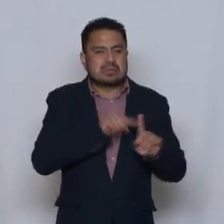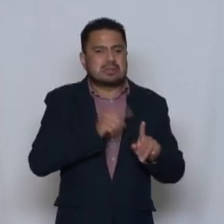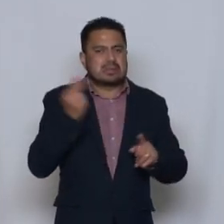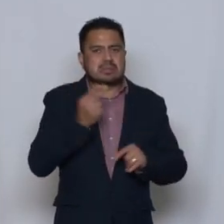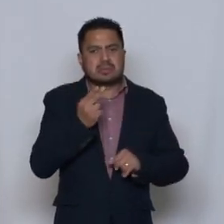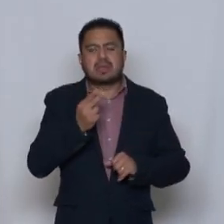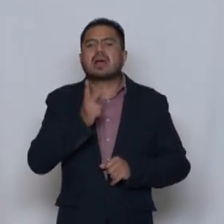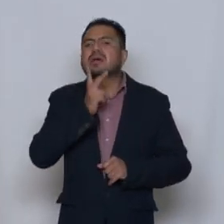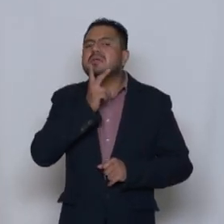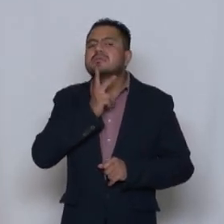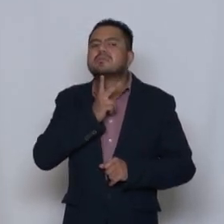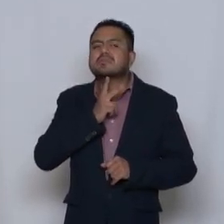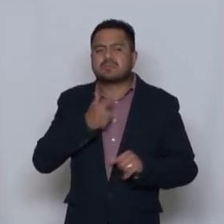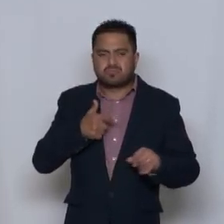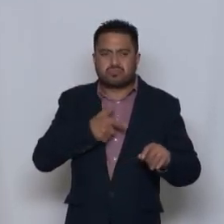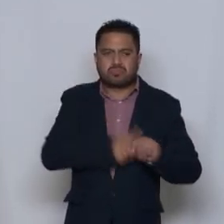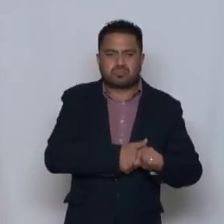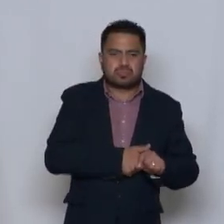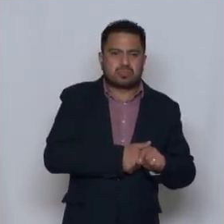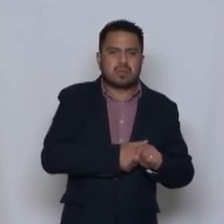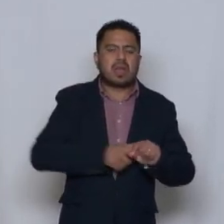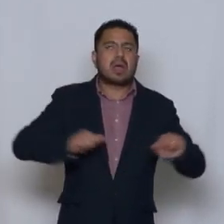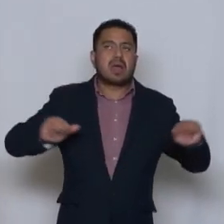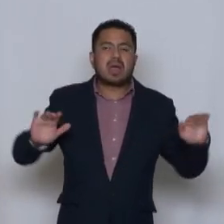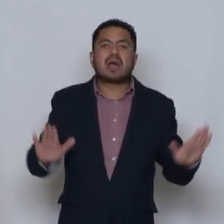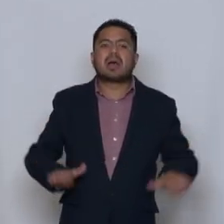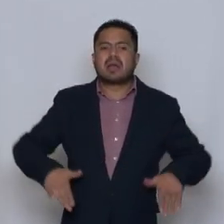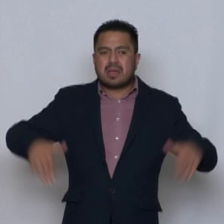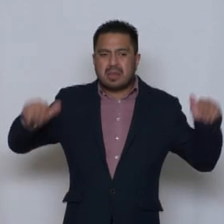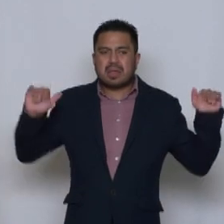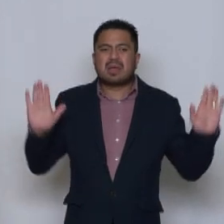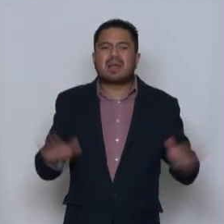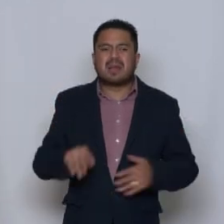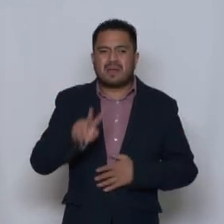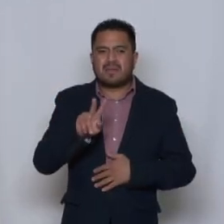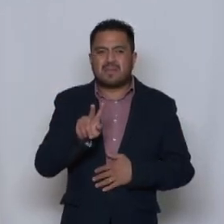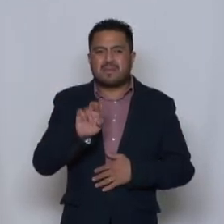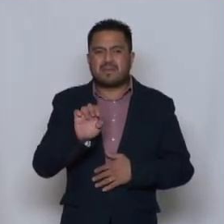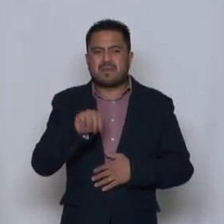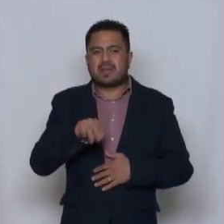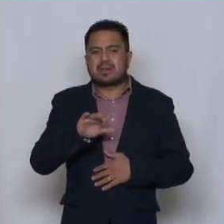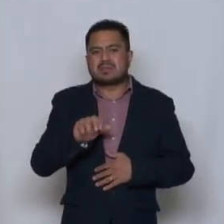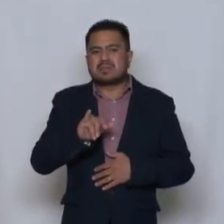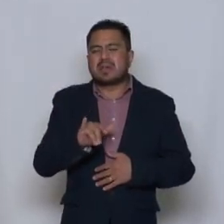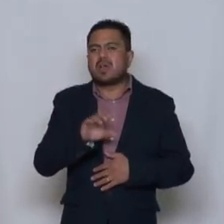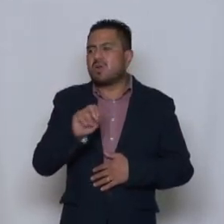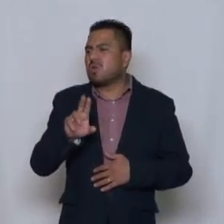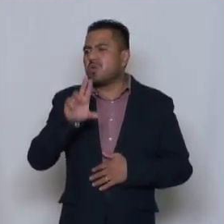combustible. Y el ave, el vencejo, pues no